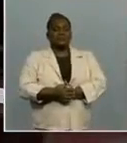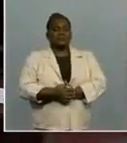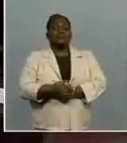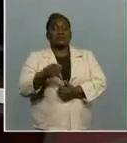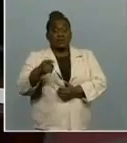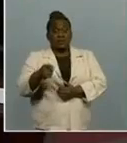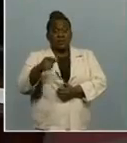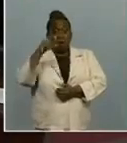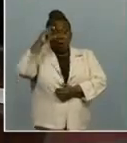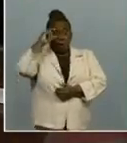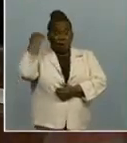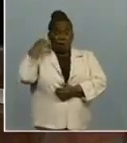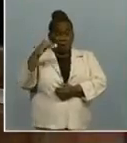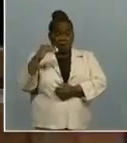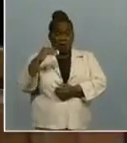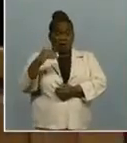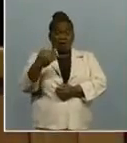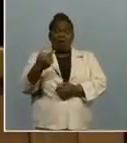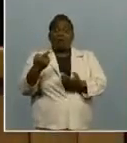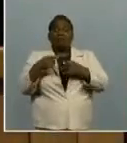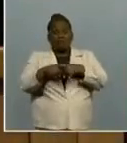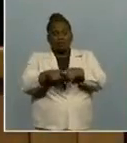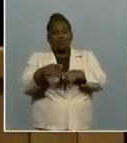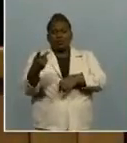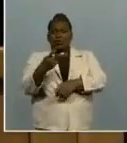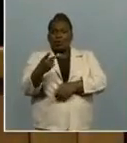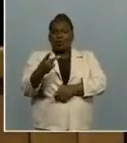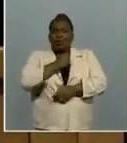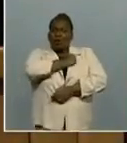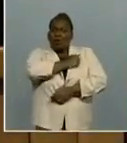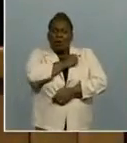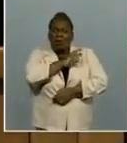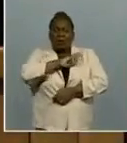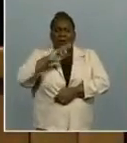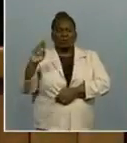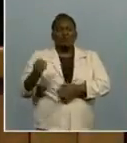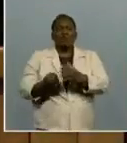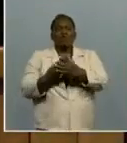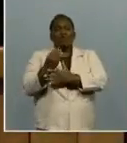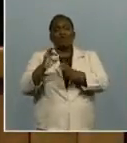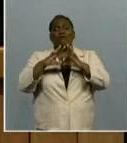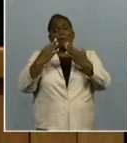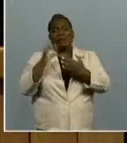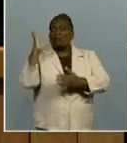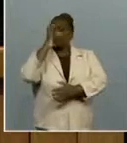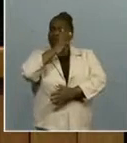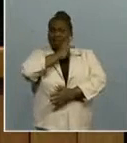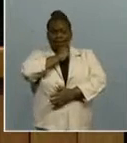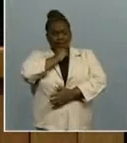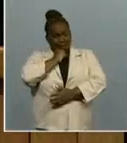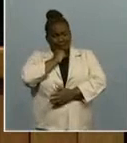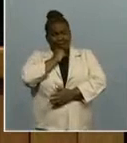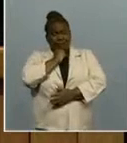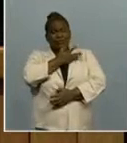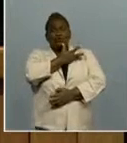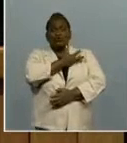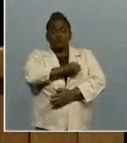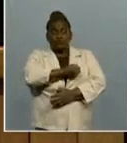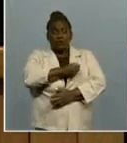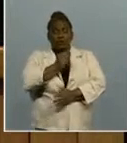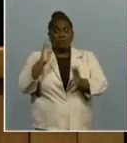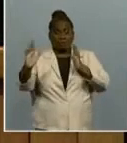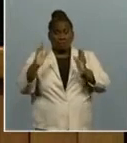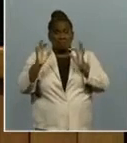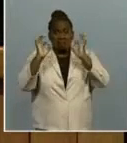con quien compartió la pasión por la revolución y fundó una hermosa familia también sufrió en ese